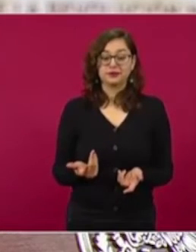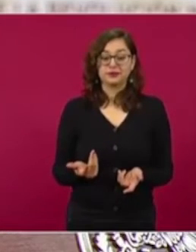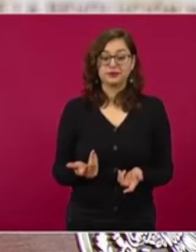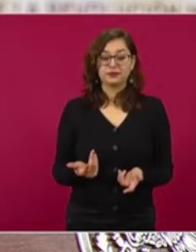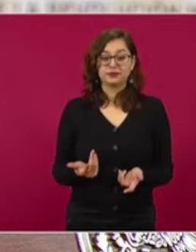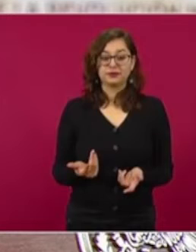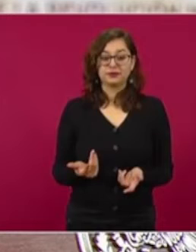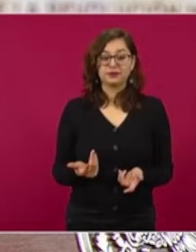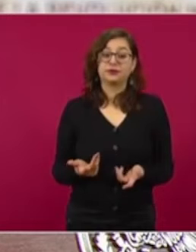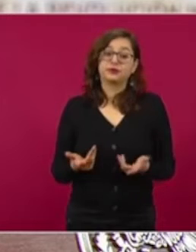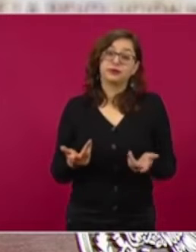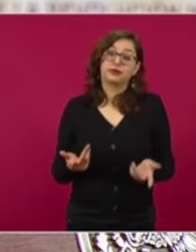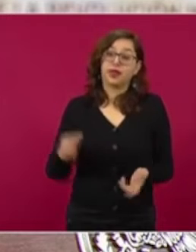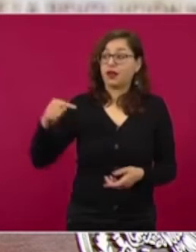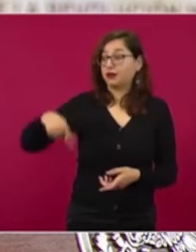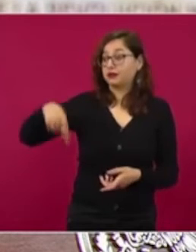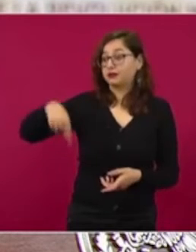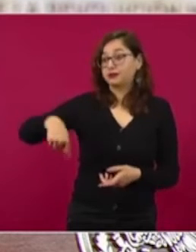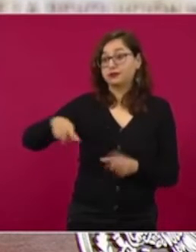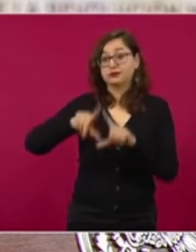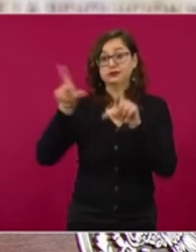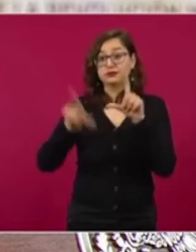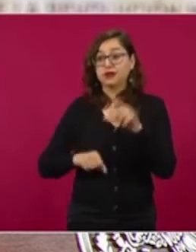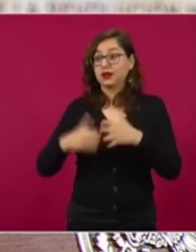las refinerías que nos dejaron